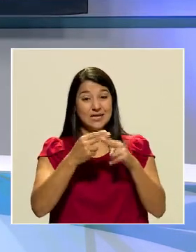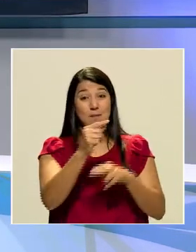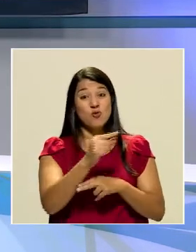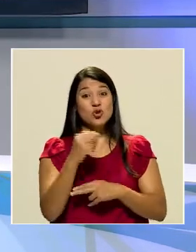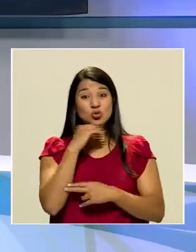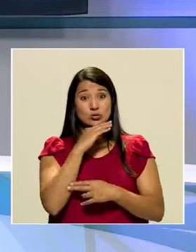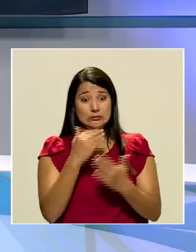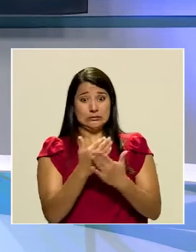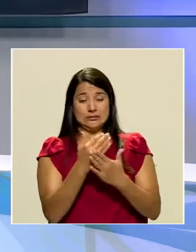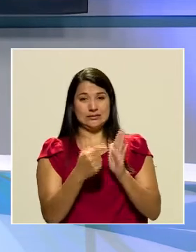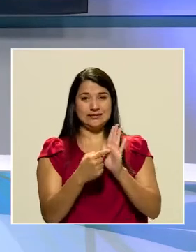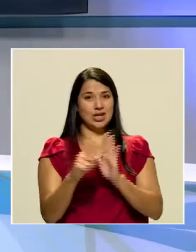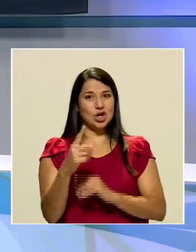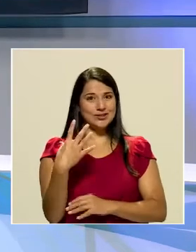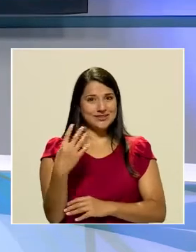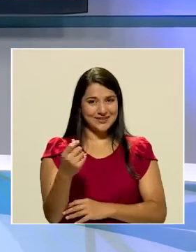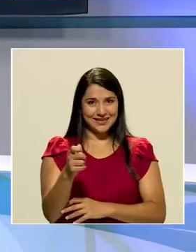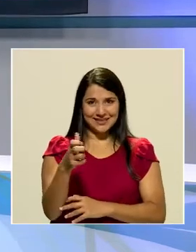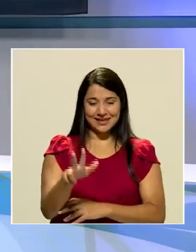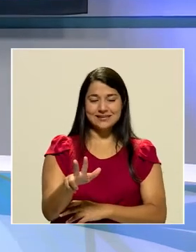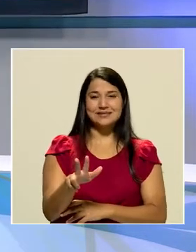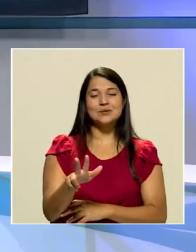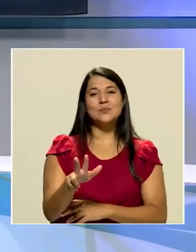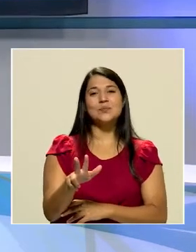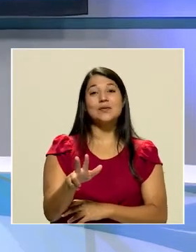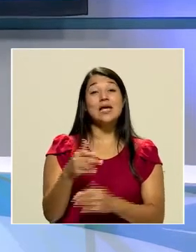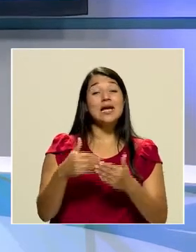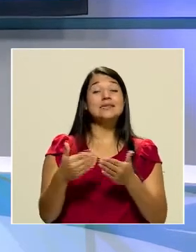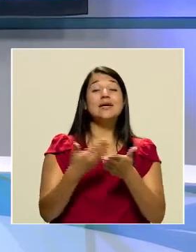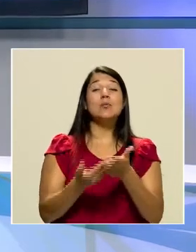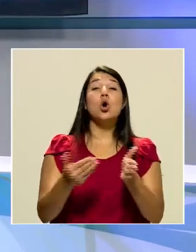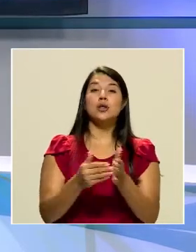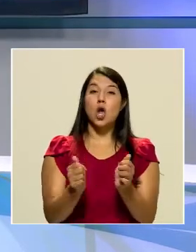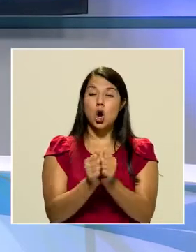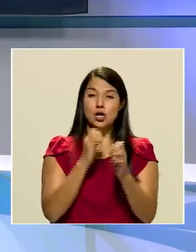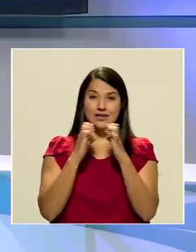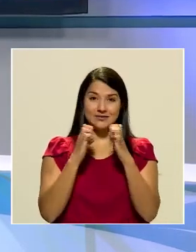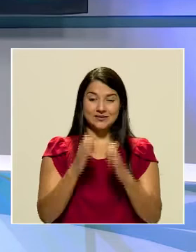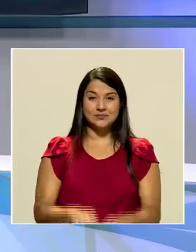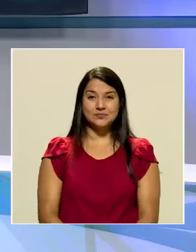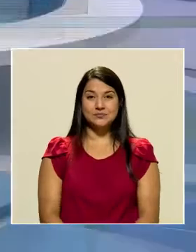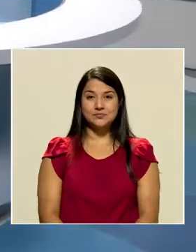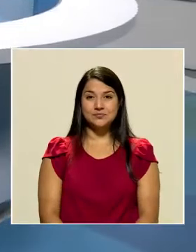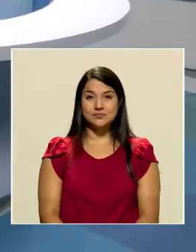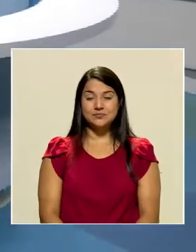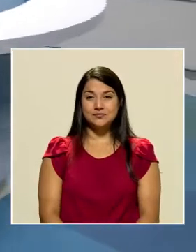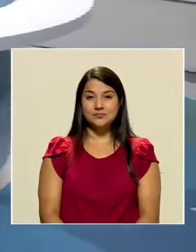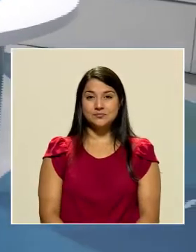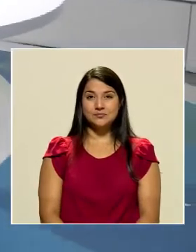de estrenarse. No se vaya de la señal de Canal 13, que ya volvemos con esta entrevista.